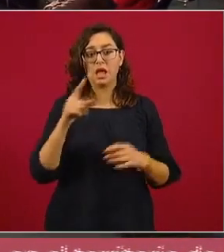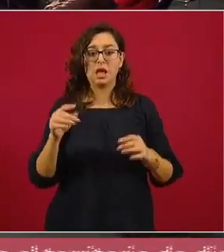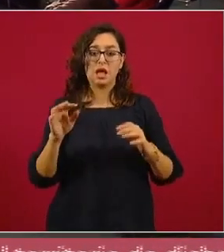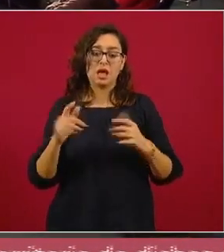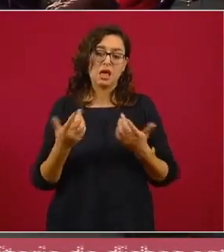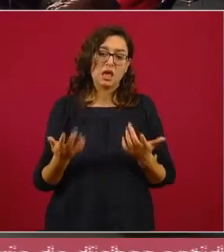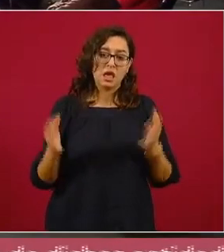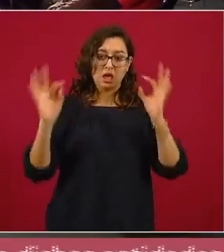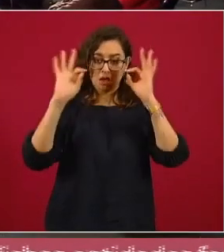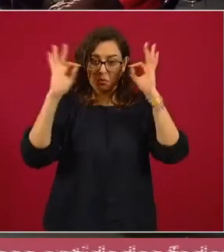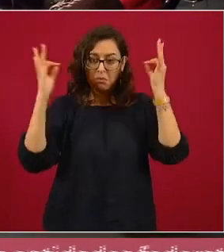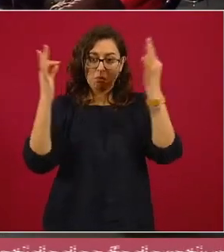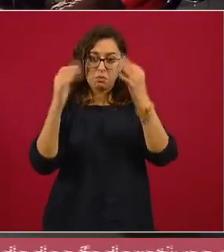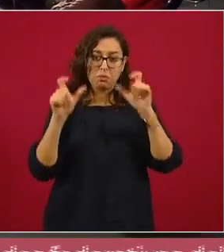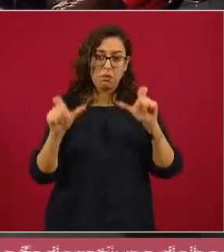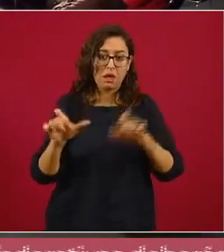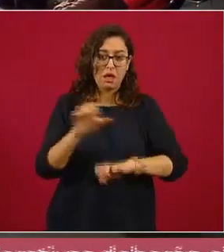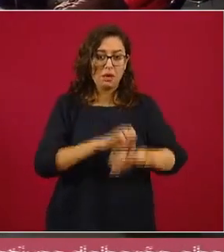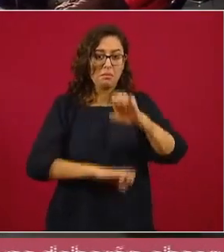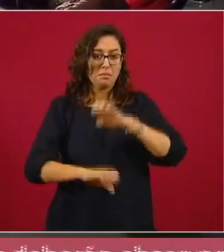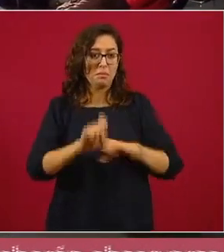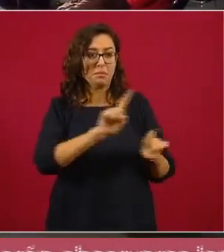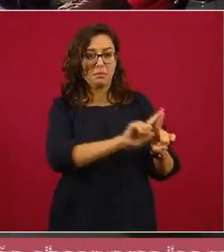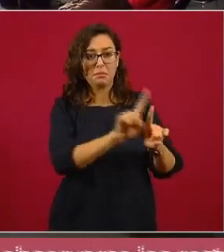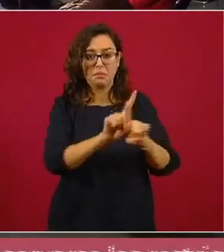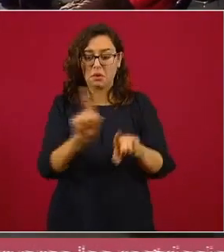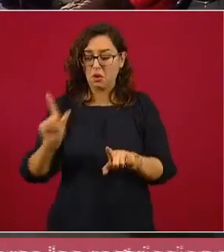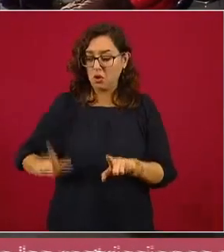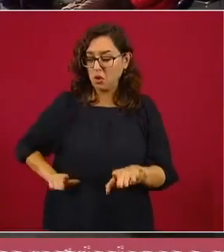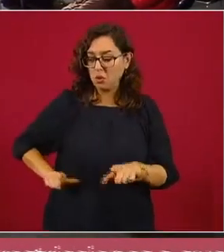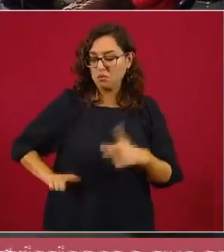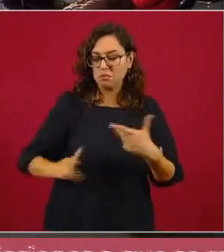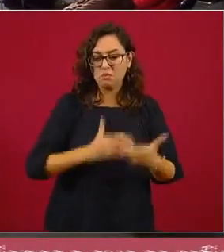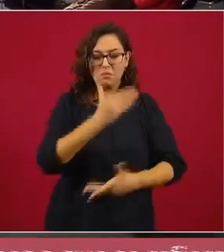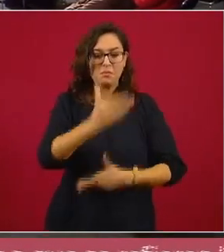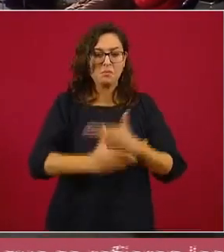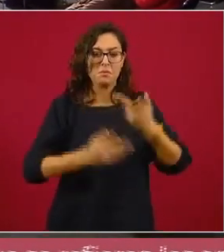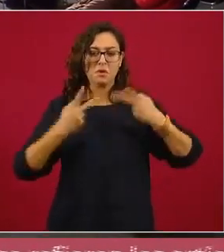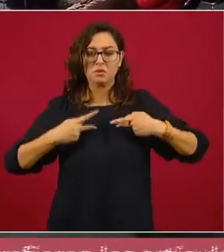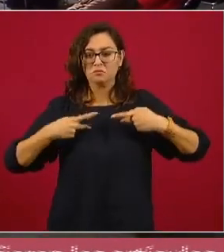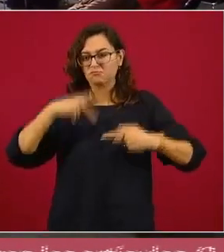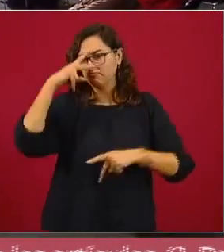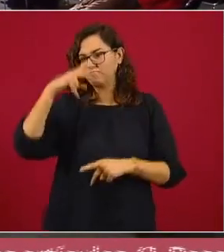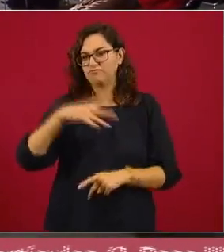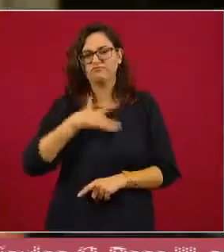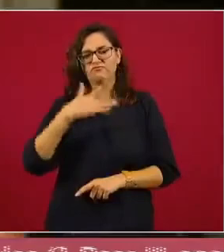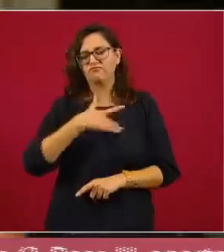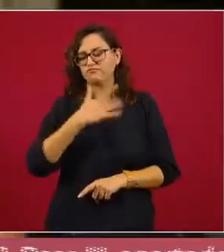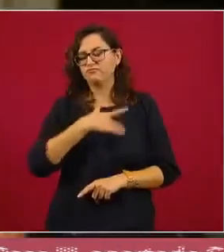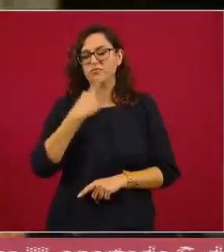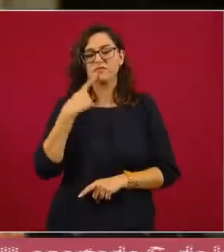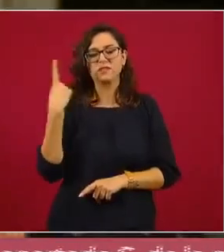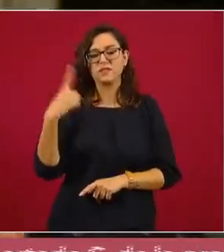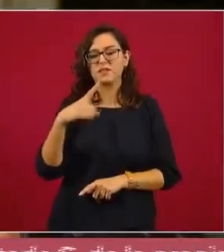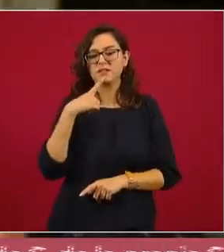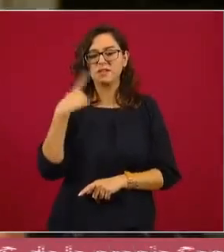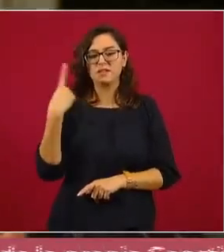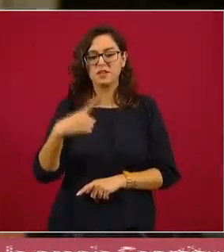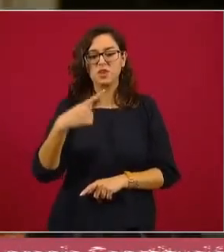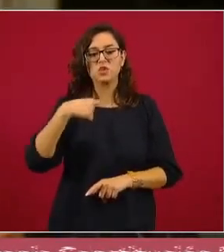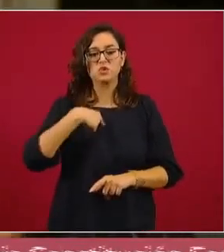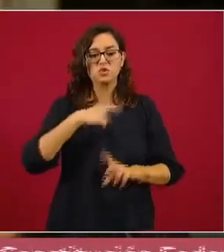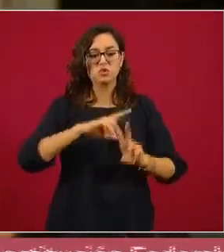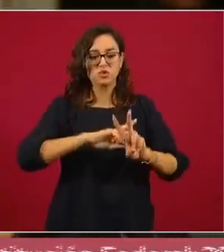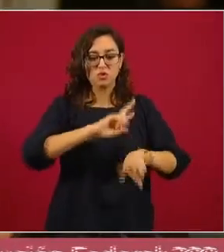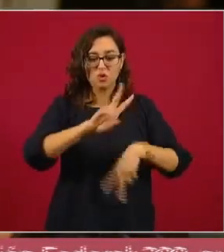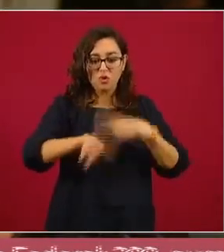embajadas. El 27 de mayo inicié gestiones en la Cancillería para visitar consulados, fui ignorado. El